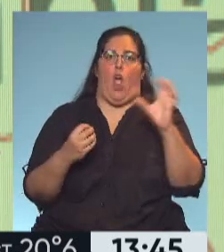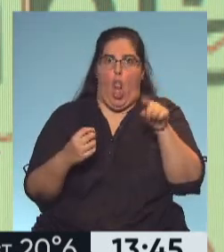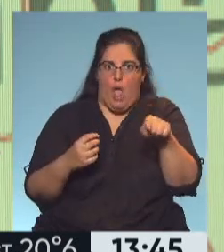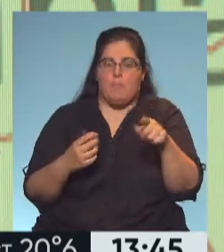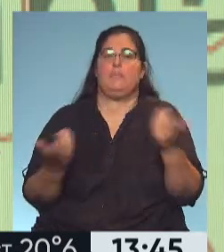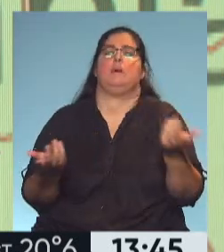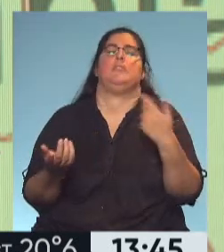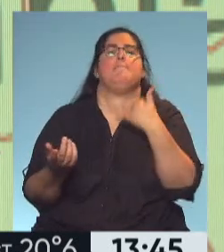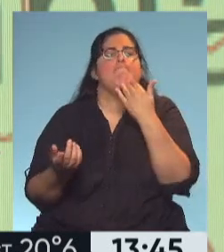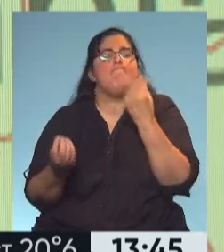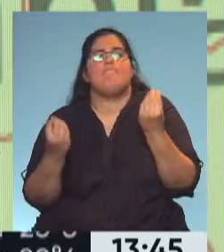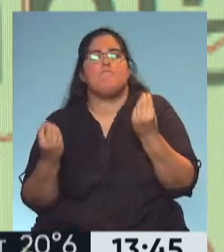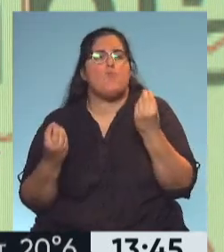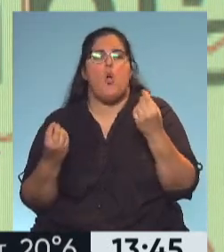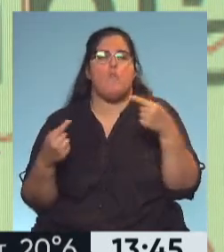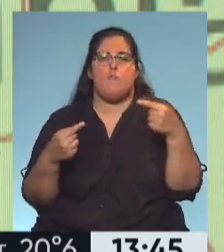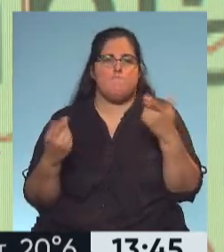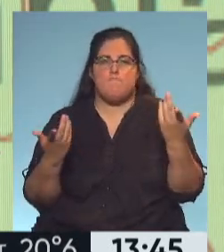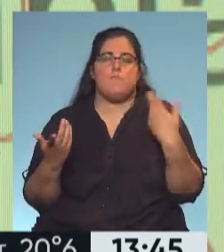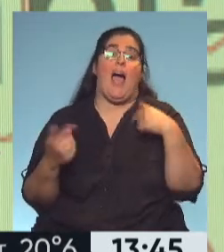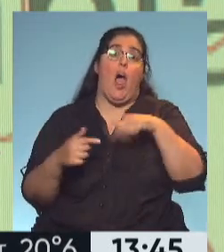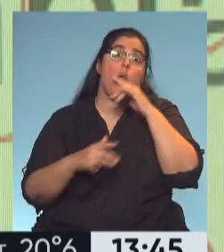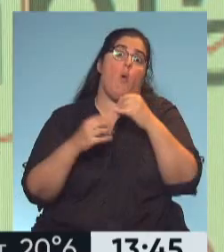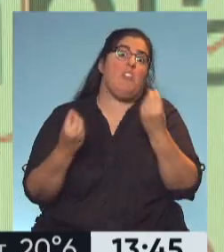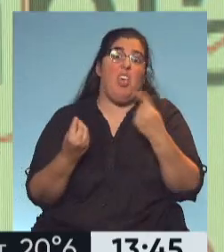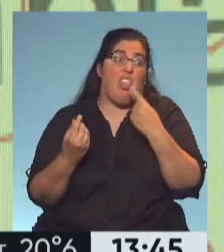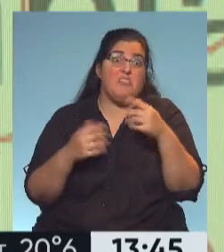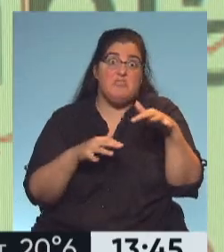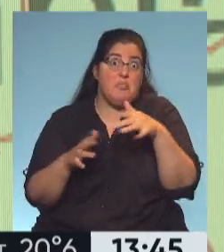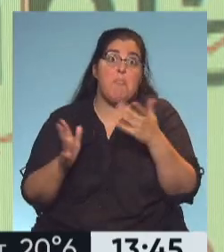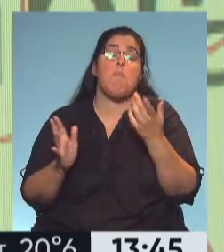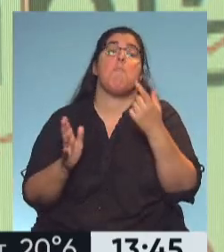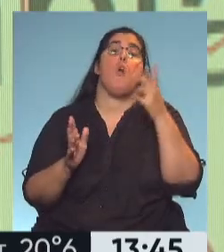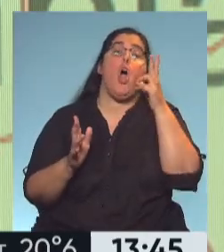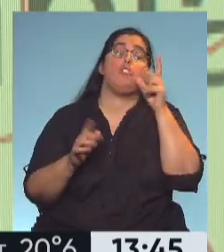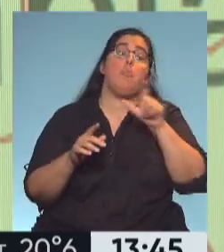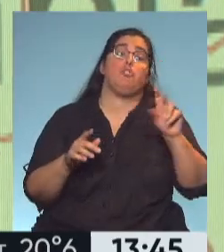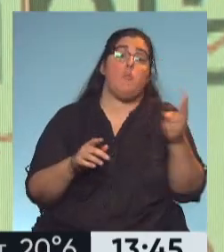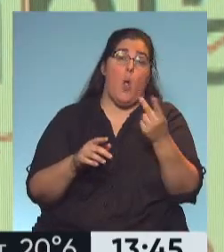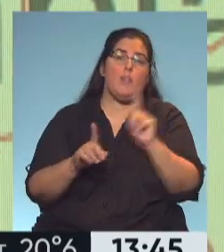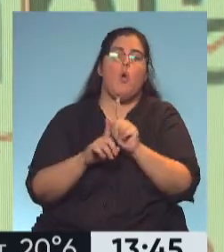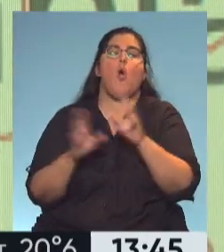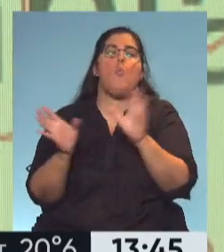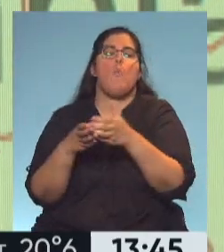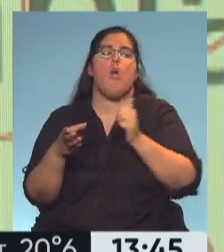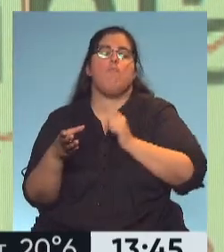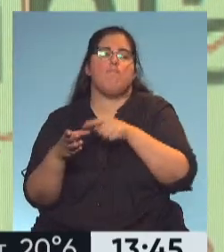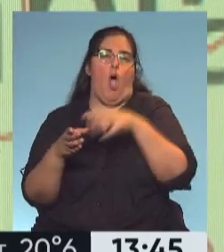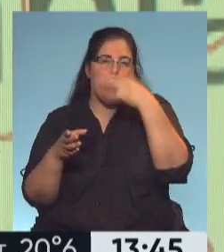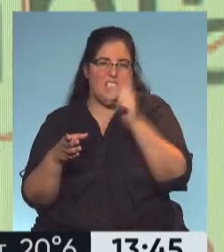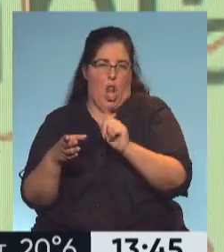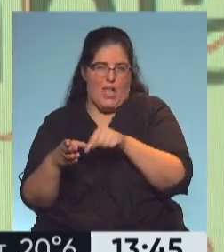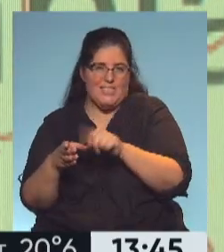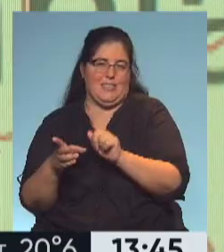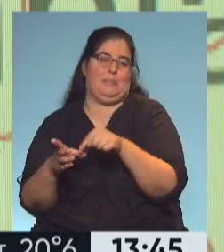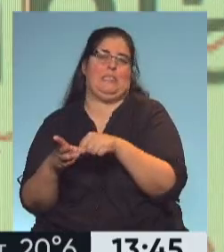qué pertenencia. Por ahora lo que se cuenta son ya 8 muertos entre los irregulares, 9 muertos entre